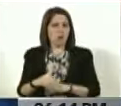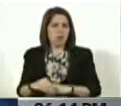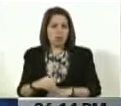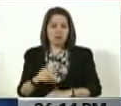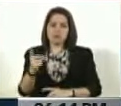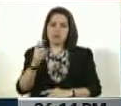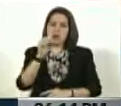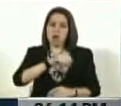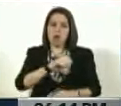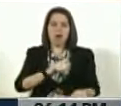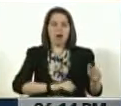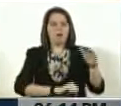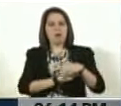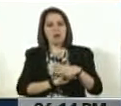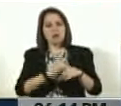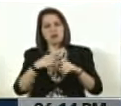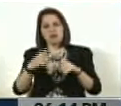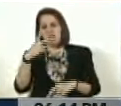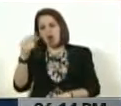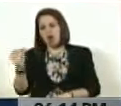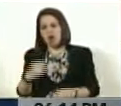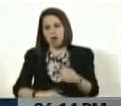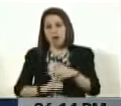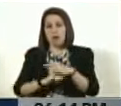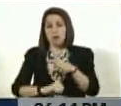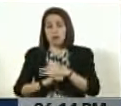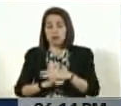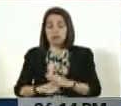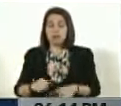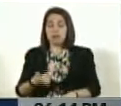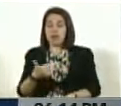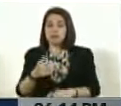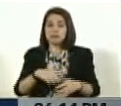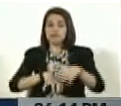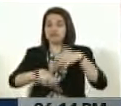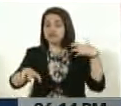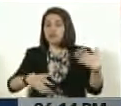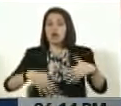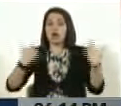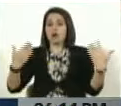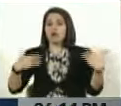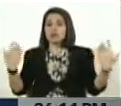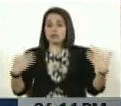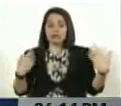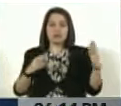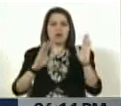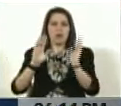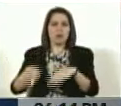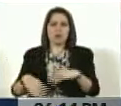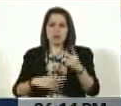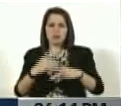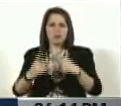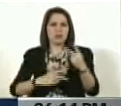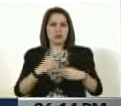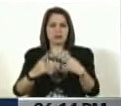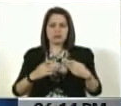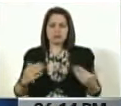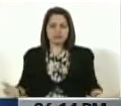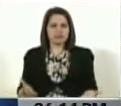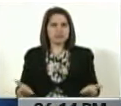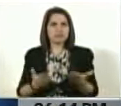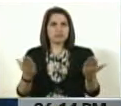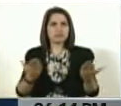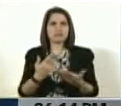no, pero más contentos que descontentos. Y bueno, no, apoyando todo este proceso y hay que seguir adelante,